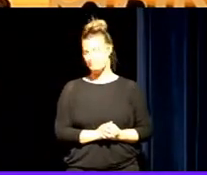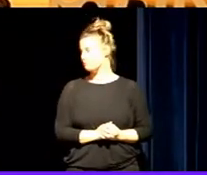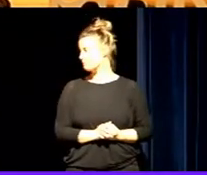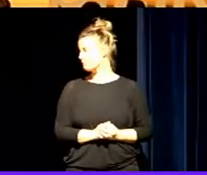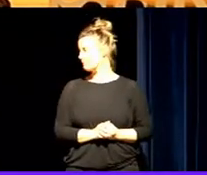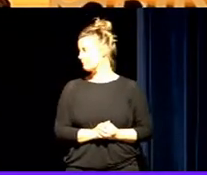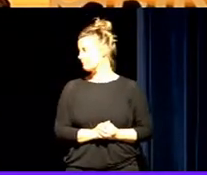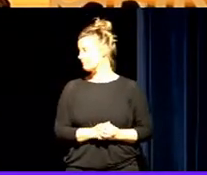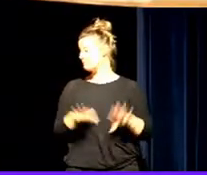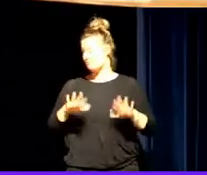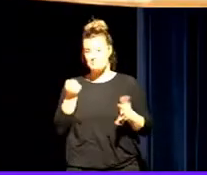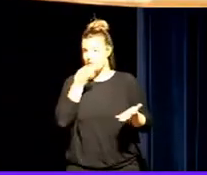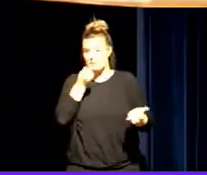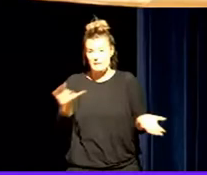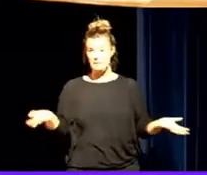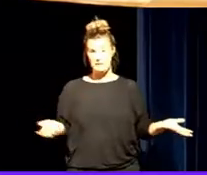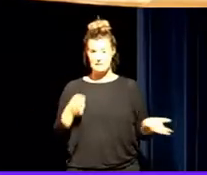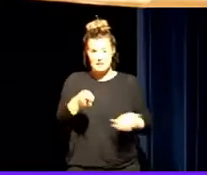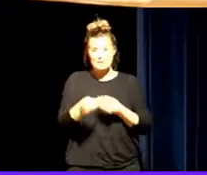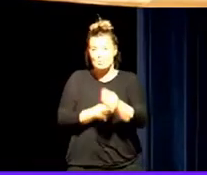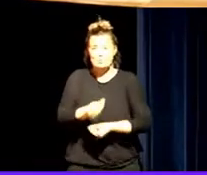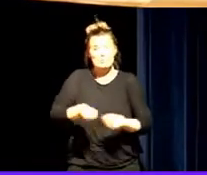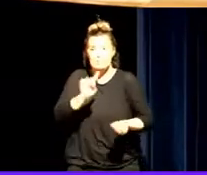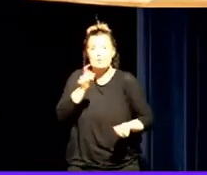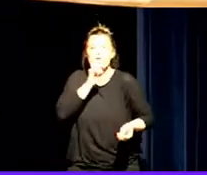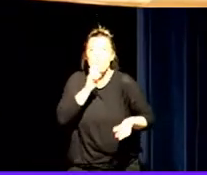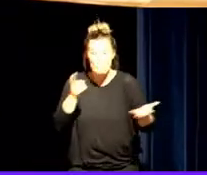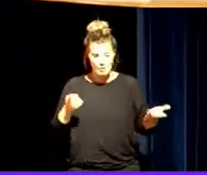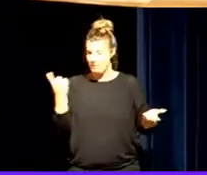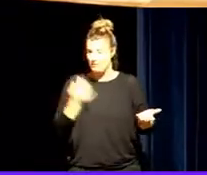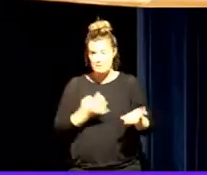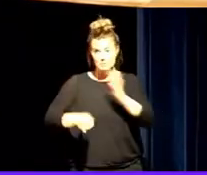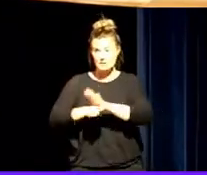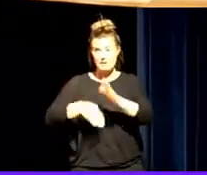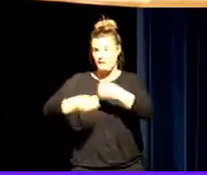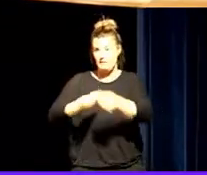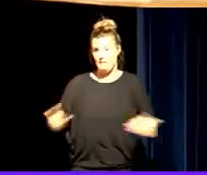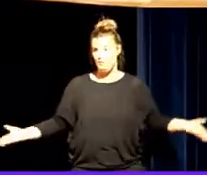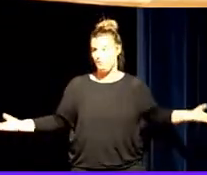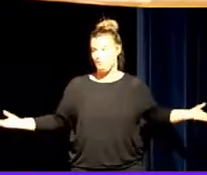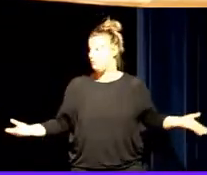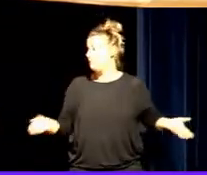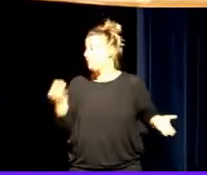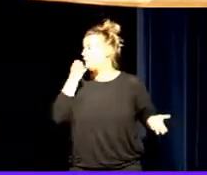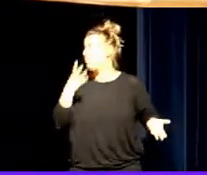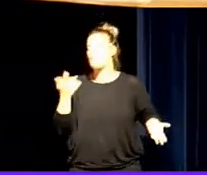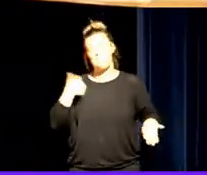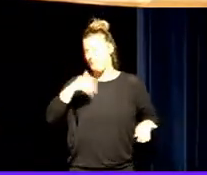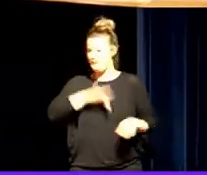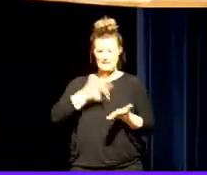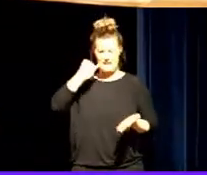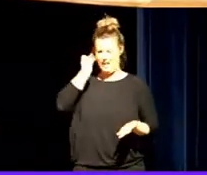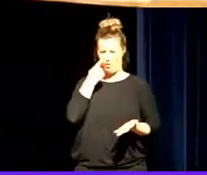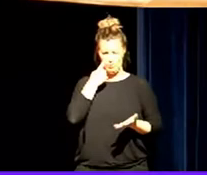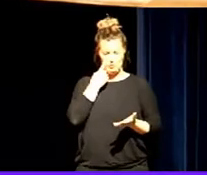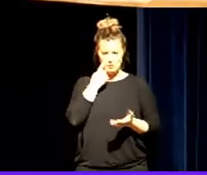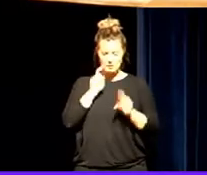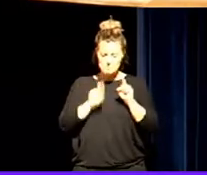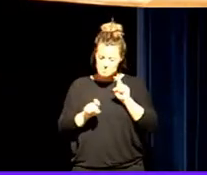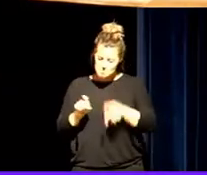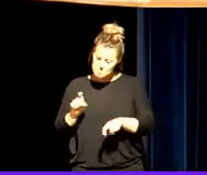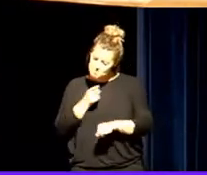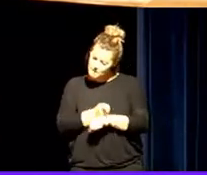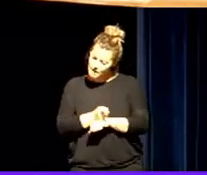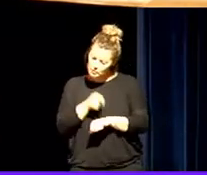Pero está bien, ¿cómo no vamos a hacer eso? Hay que seguir haciéndolo, ¿no? Y bueno, que me he enterado de lo de los comandos. Oye, mira,